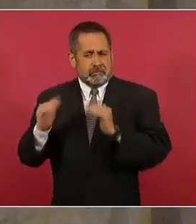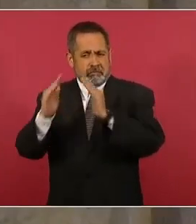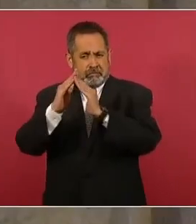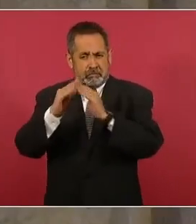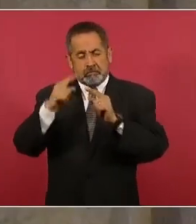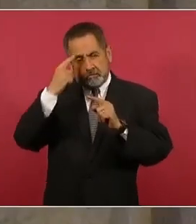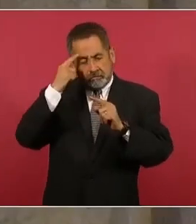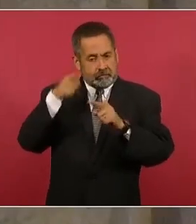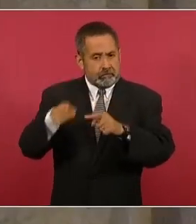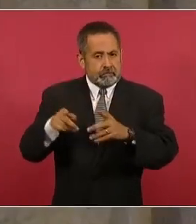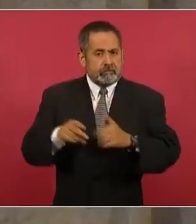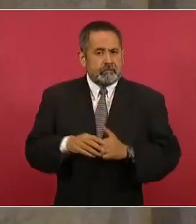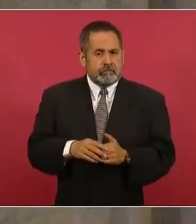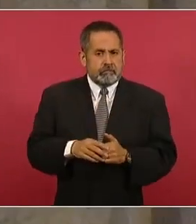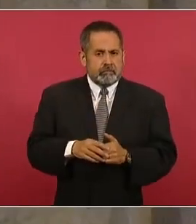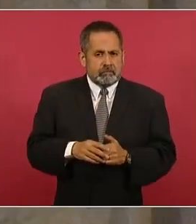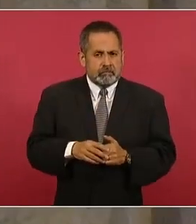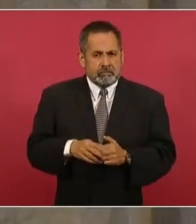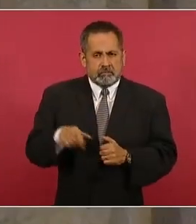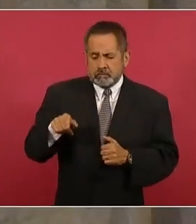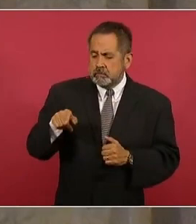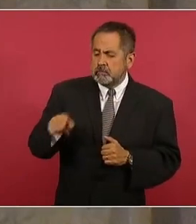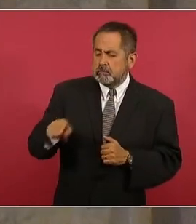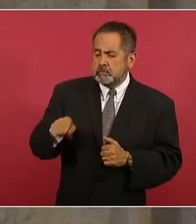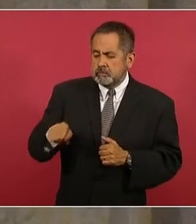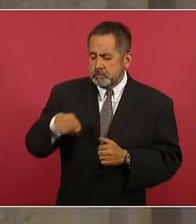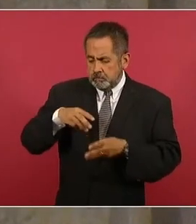pagar pues un impuesto,